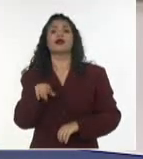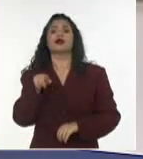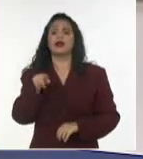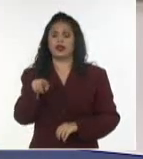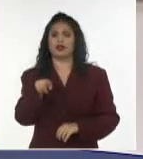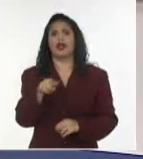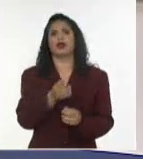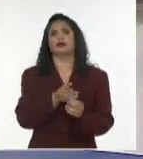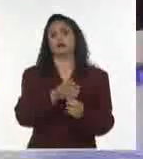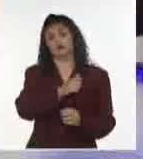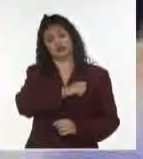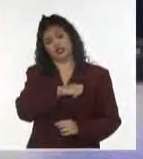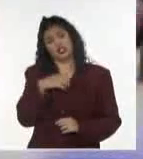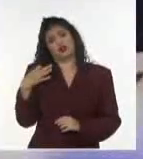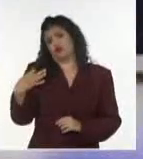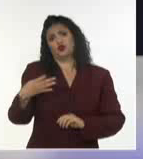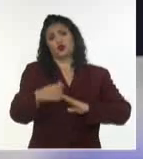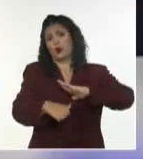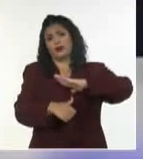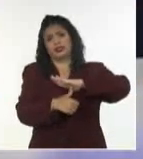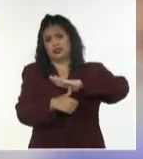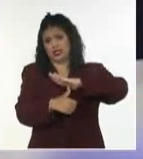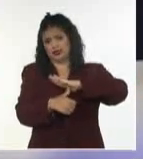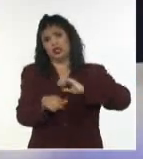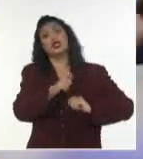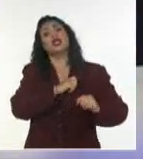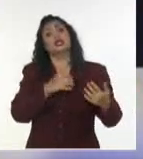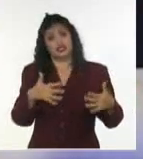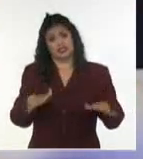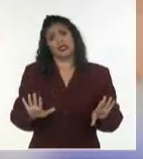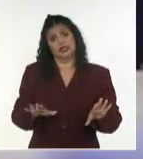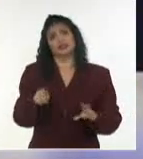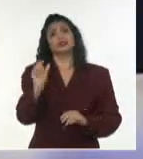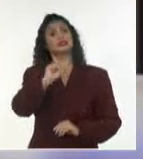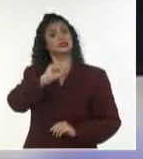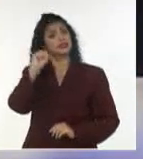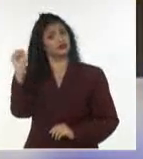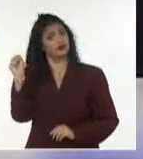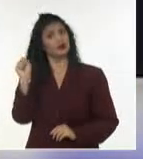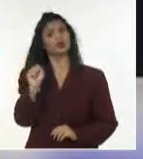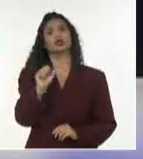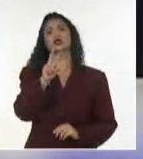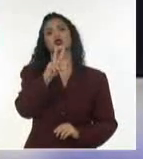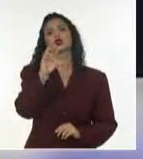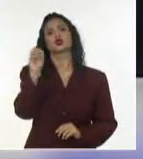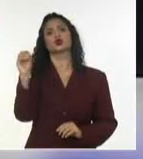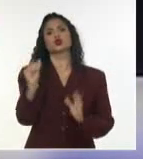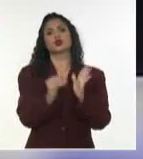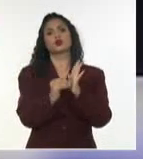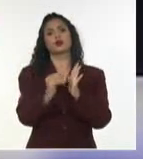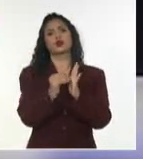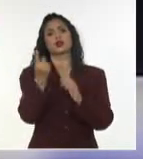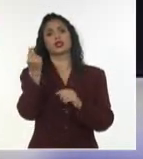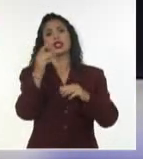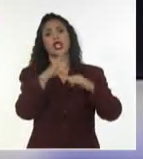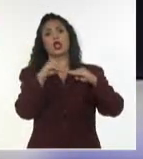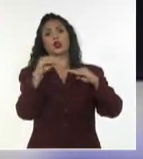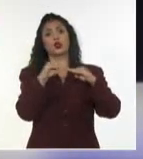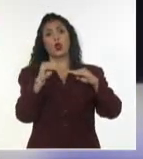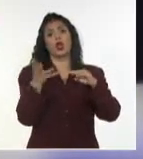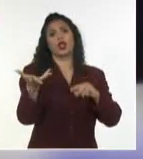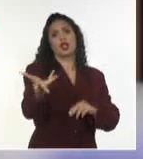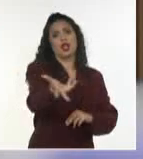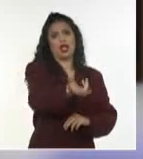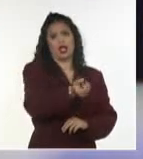para la presidencia las fuentes resaltan que Harris logró recaudar 200 millones de dólares en la primera semana de campaña